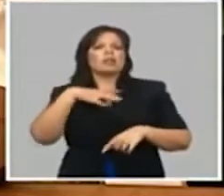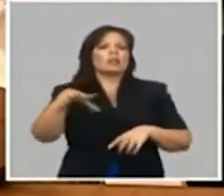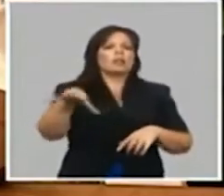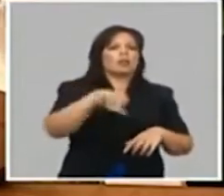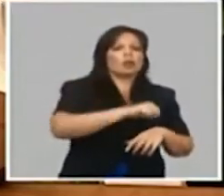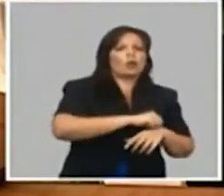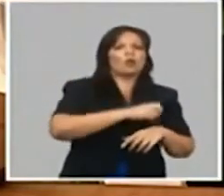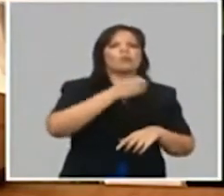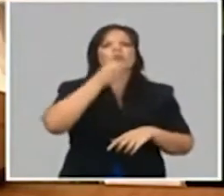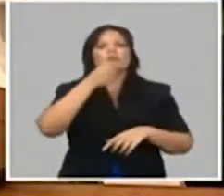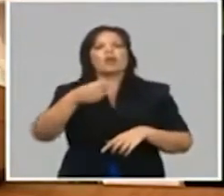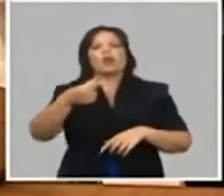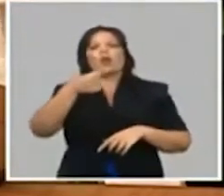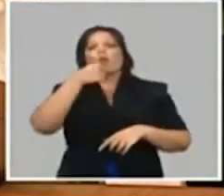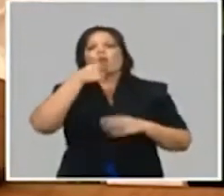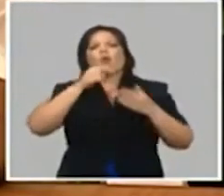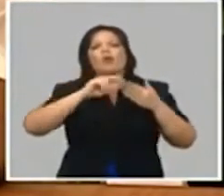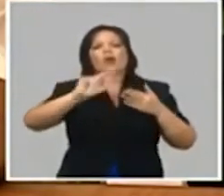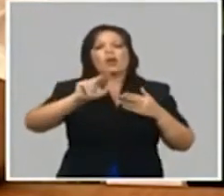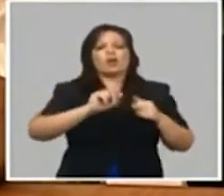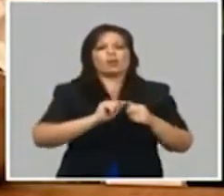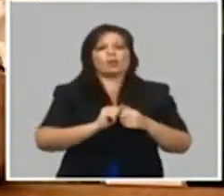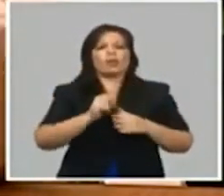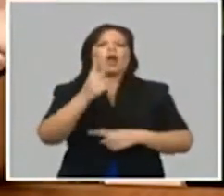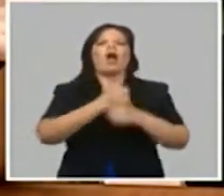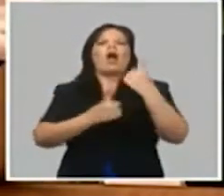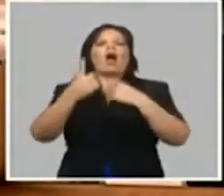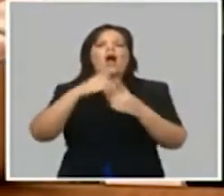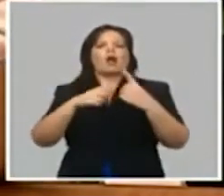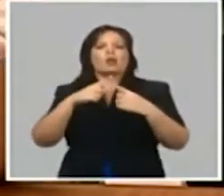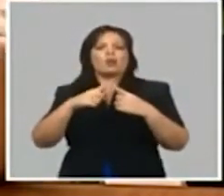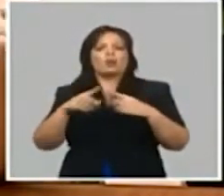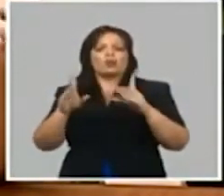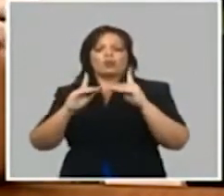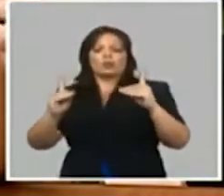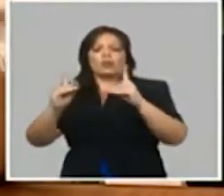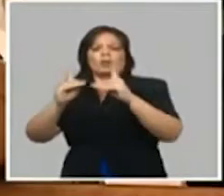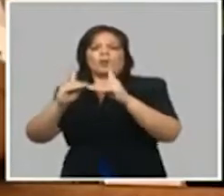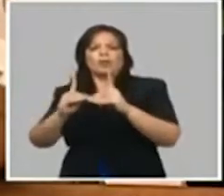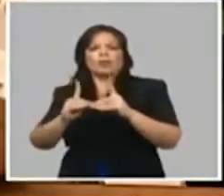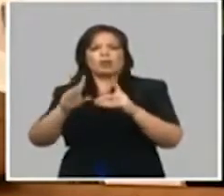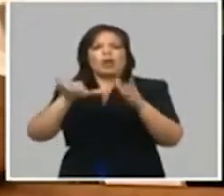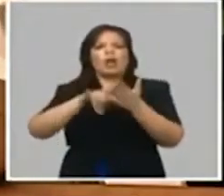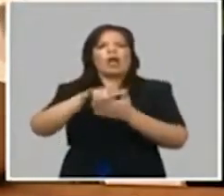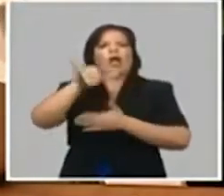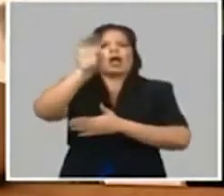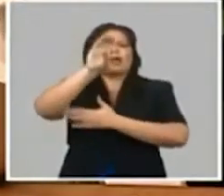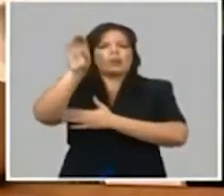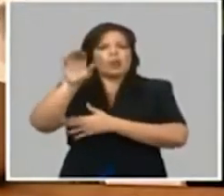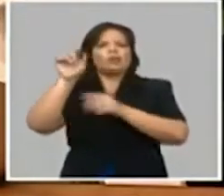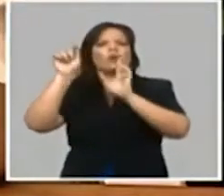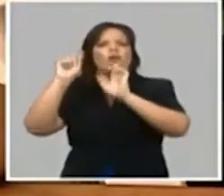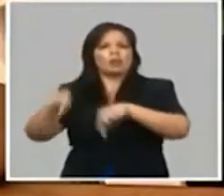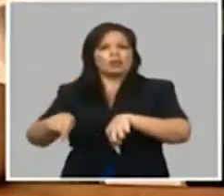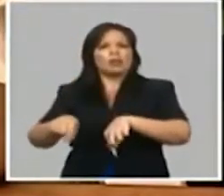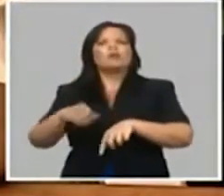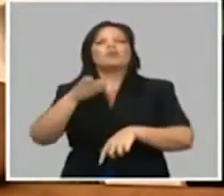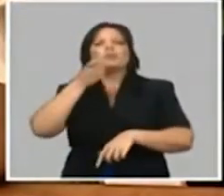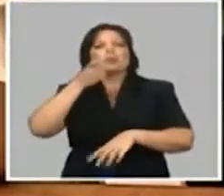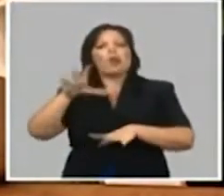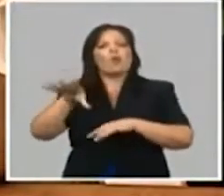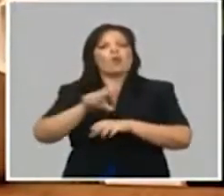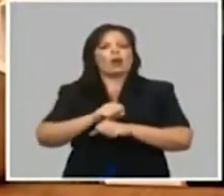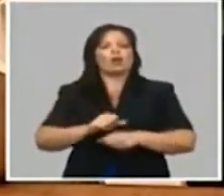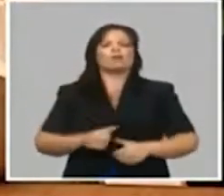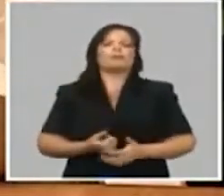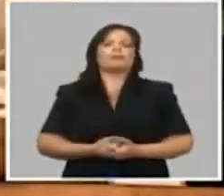correo, e incluso los equipajes que están en los departamentos, los anfados de los aeropuertos de esa provincia que están en primera fase. De esa propia